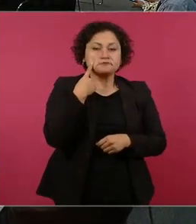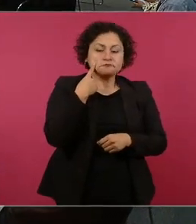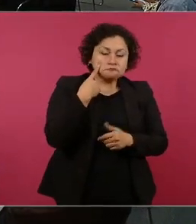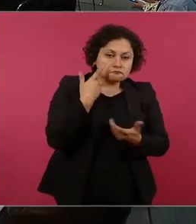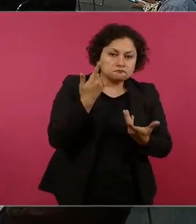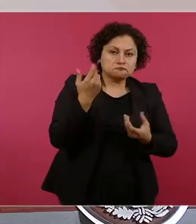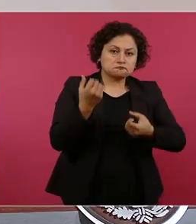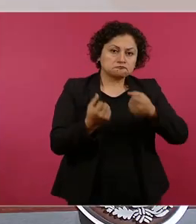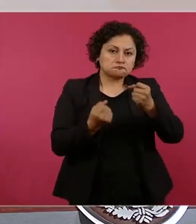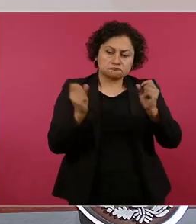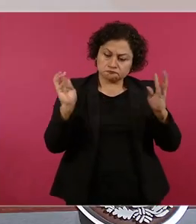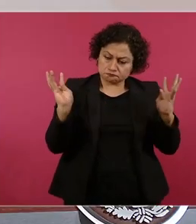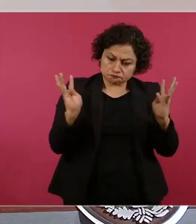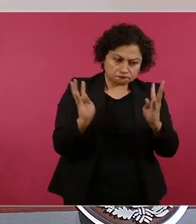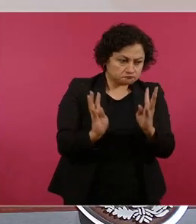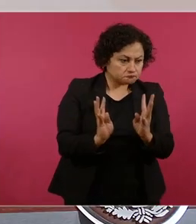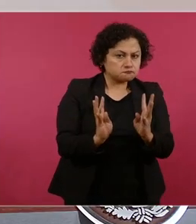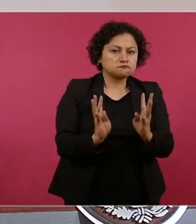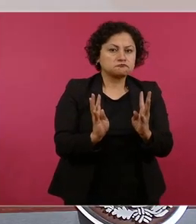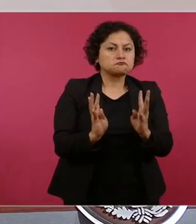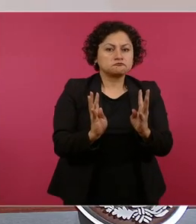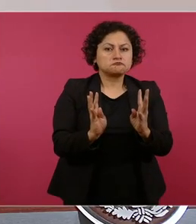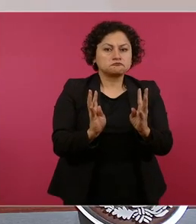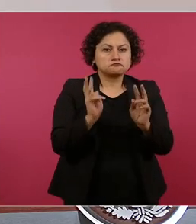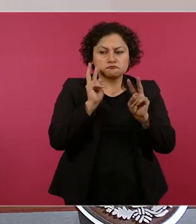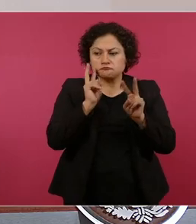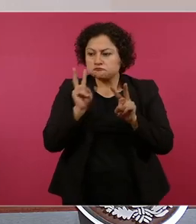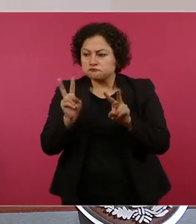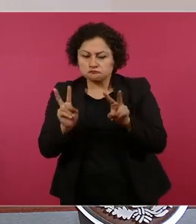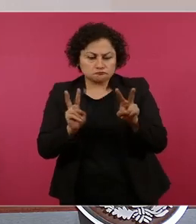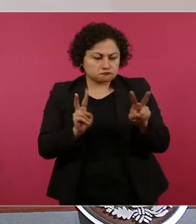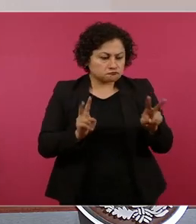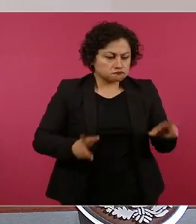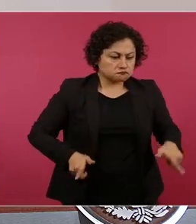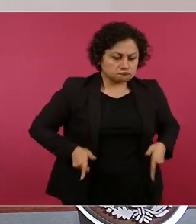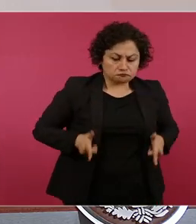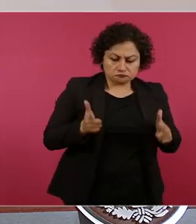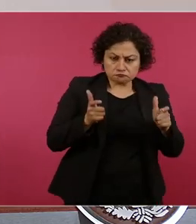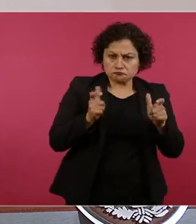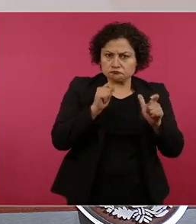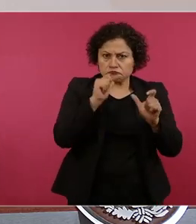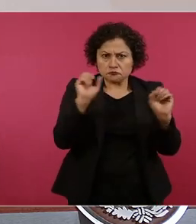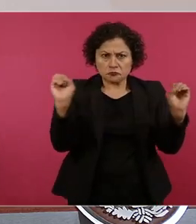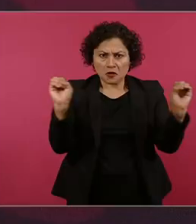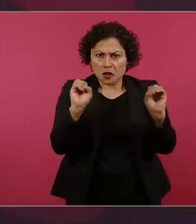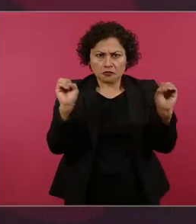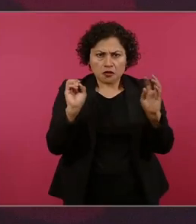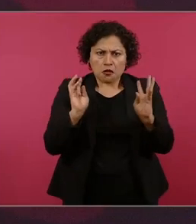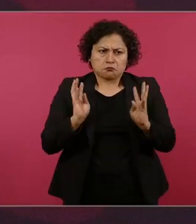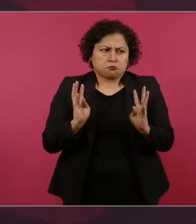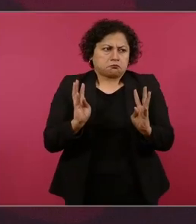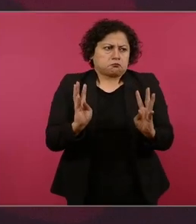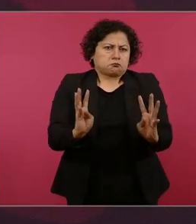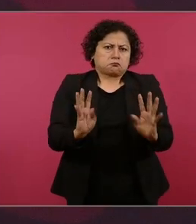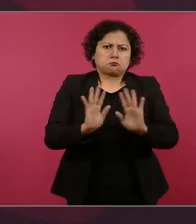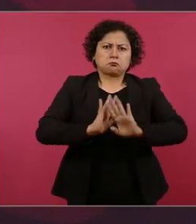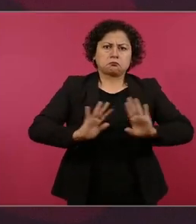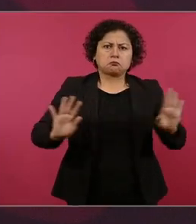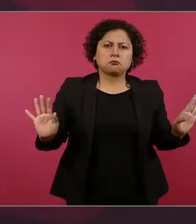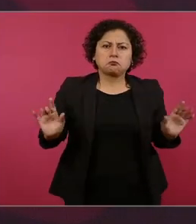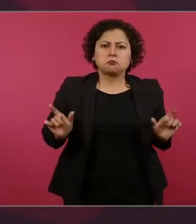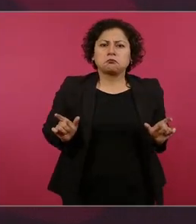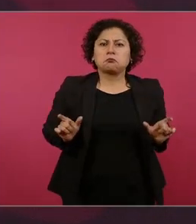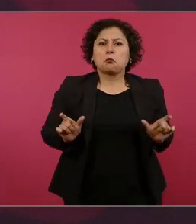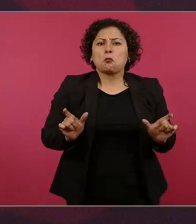estaban este armados Y estuvieron nada más ahí pendientes pero